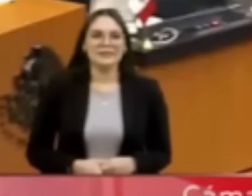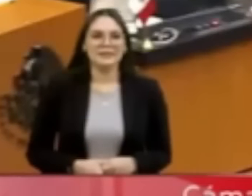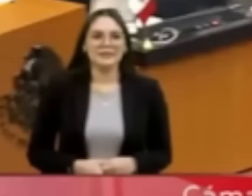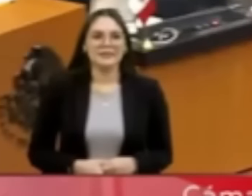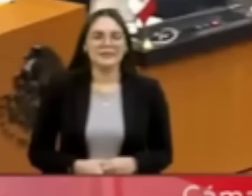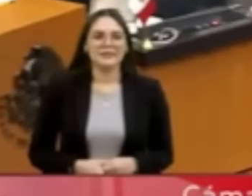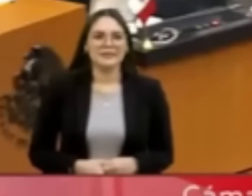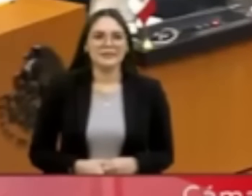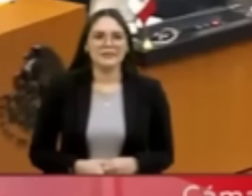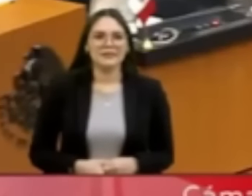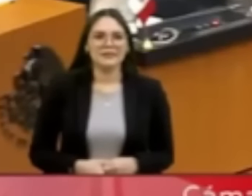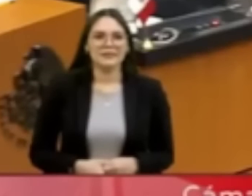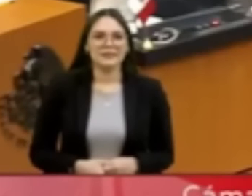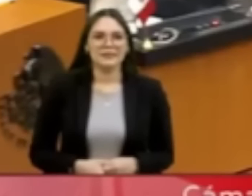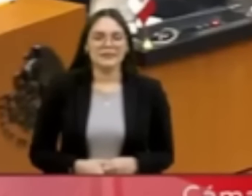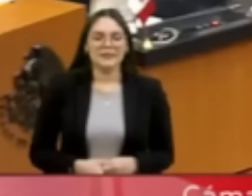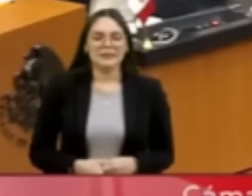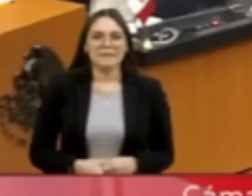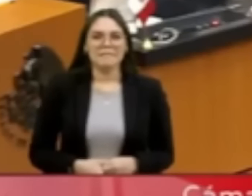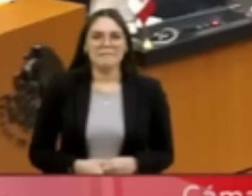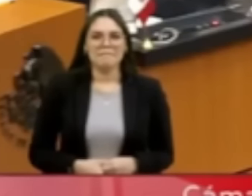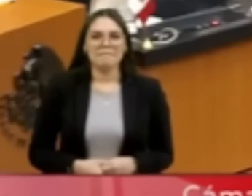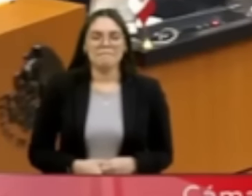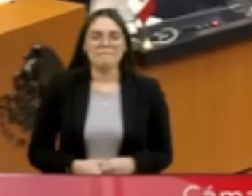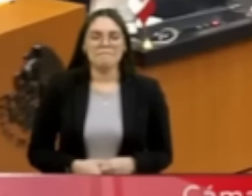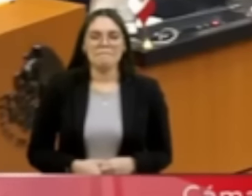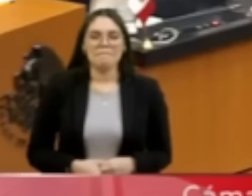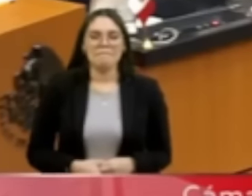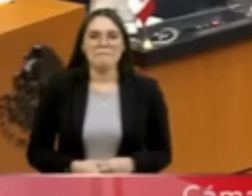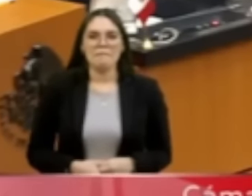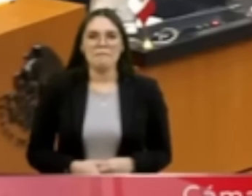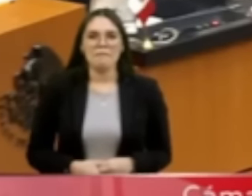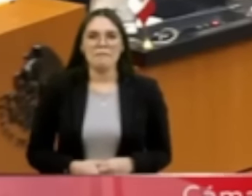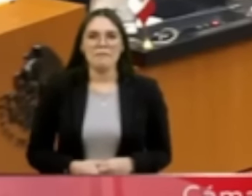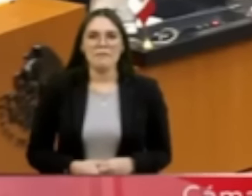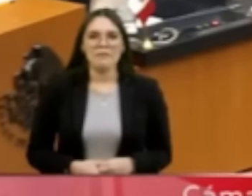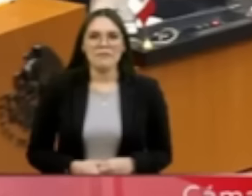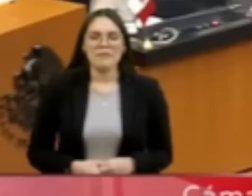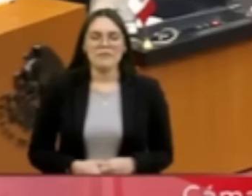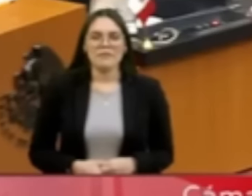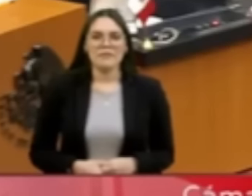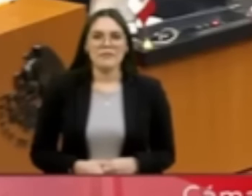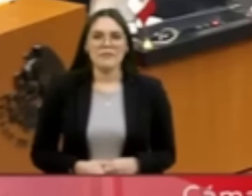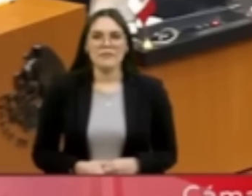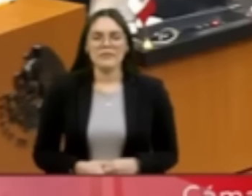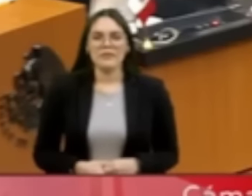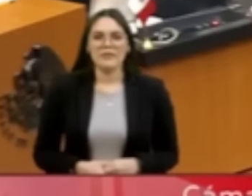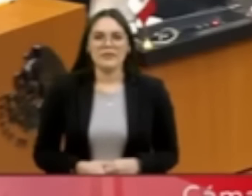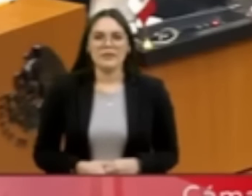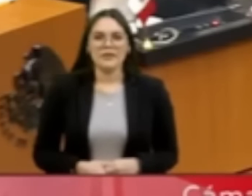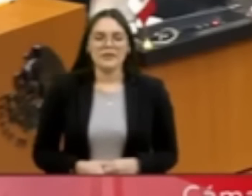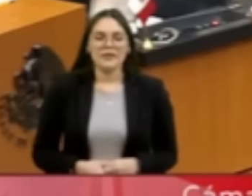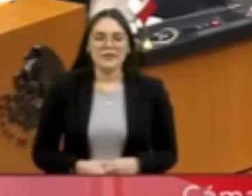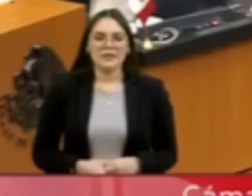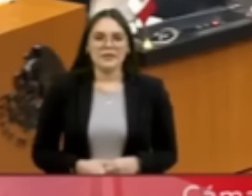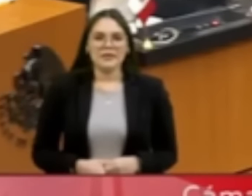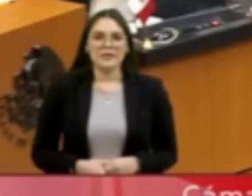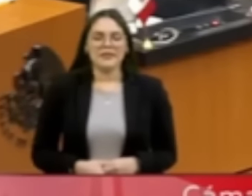Traidor, le gritan desde el PAN. Senador. Y pide la palabra Miguel Ángel Yunes Linares, quien acaba de